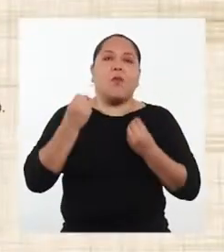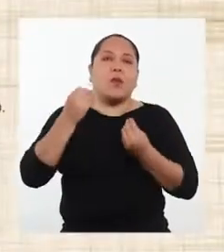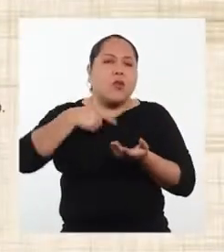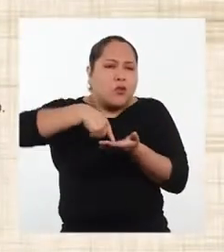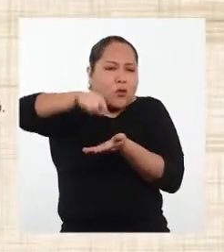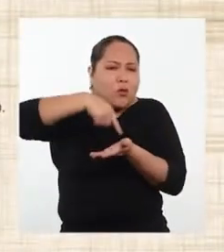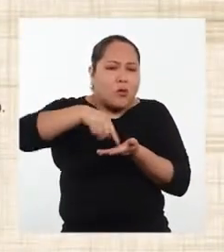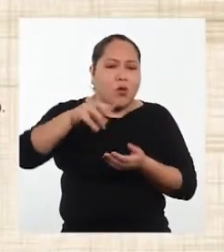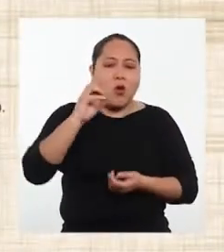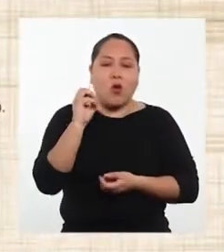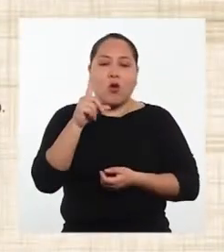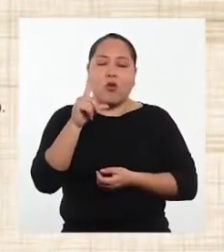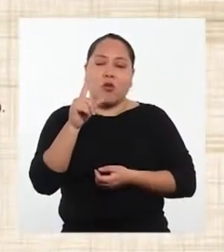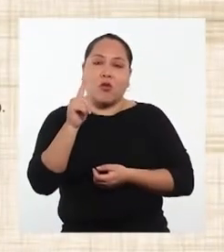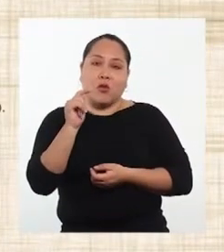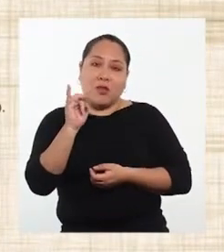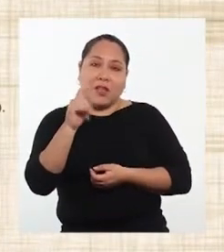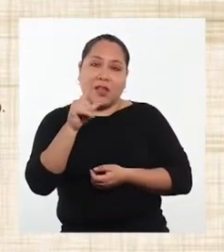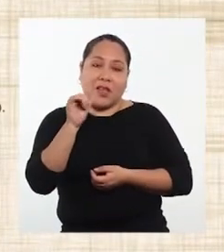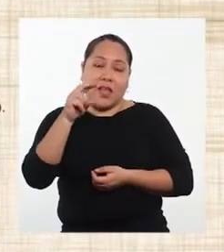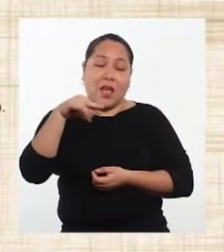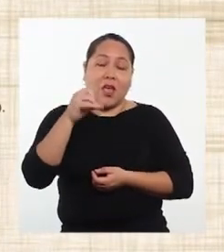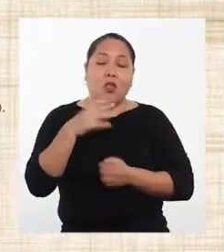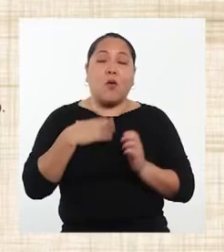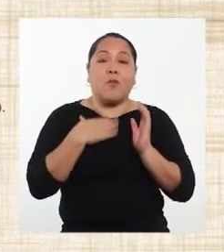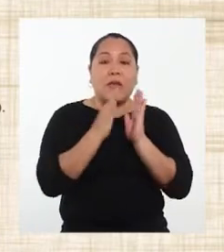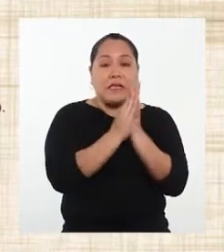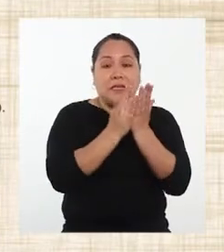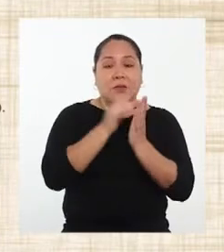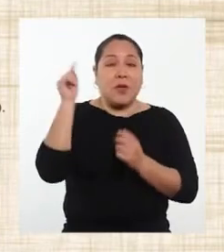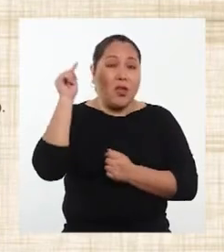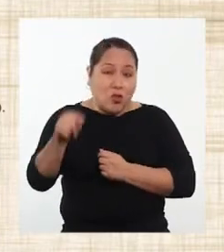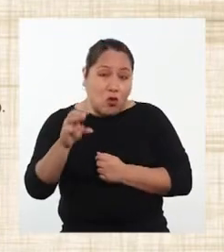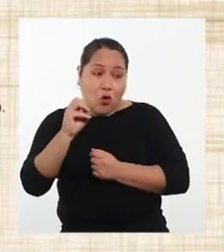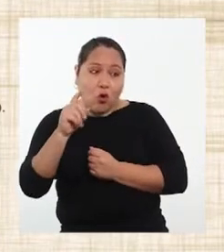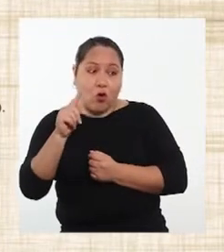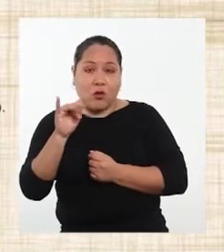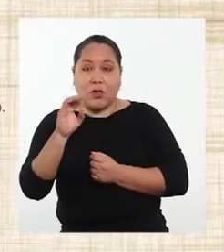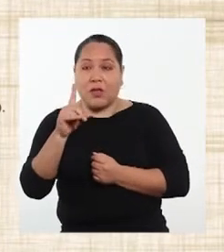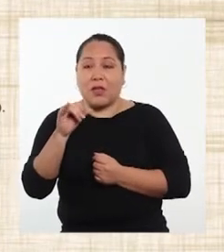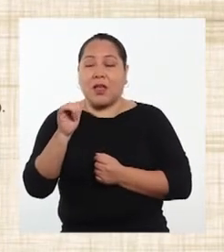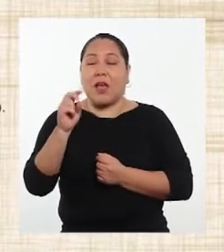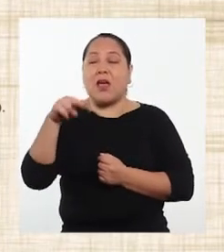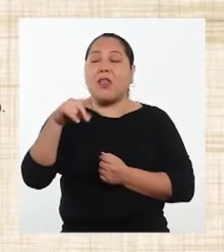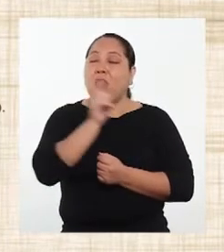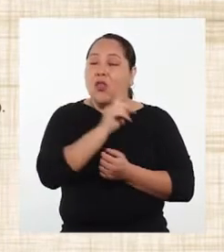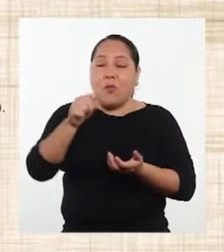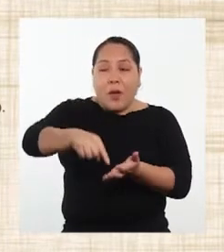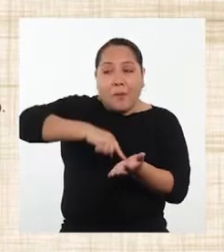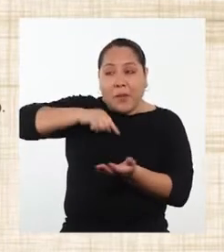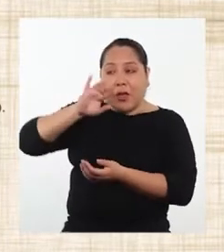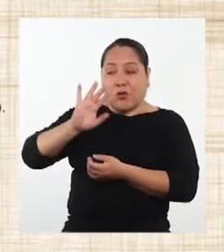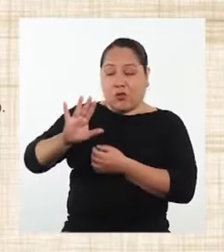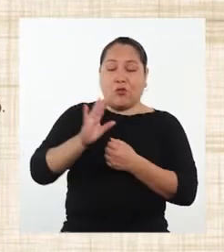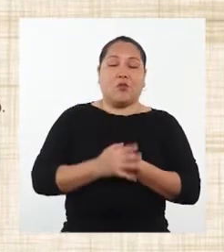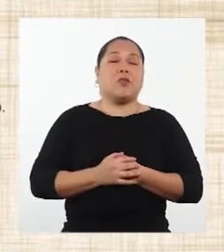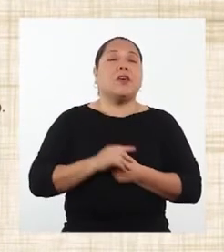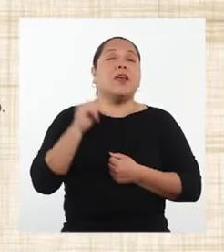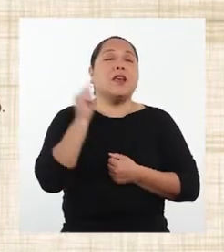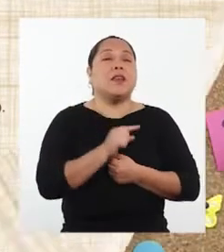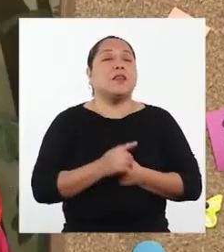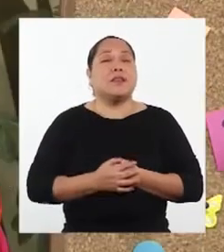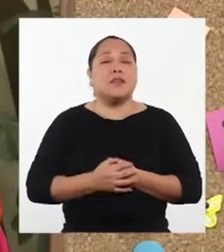qué no te envío, Pontiliano, mis libritos? Para que tú, Pontiliano, no me envíes los